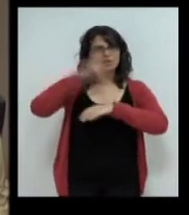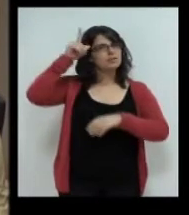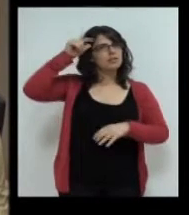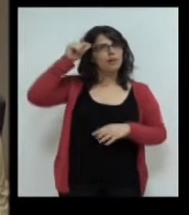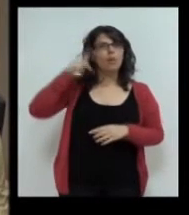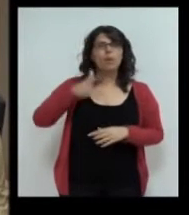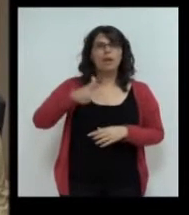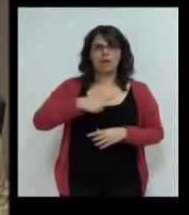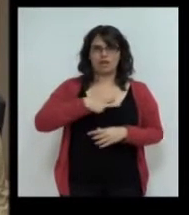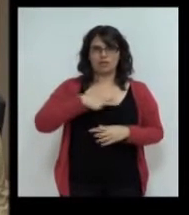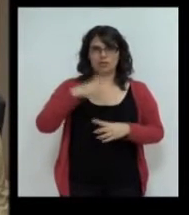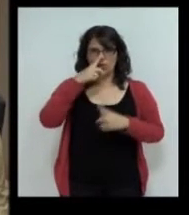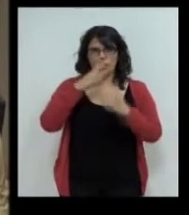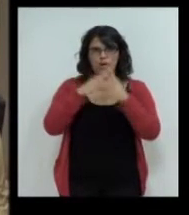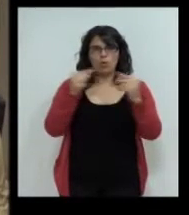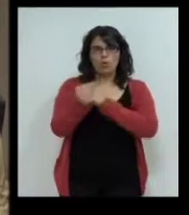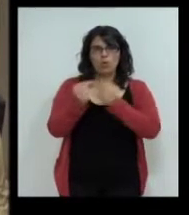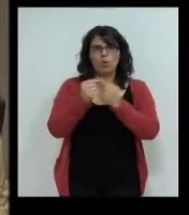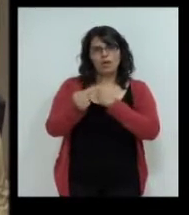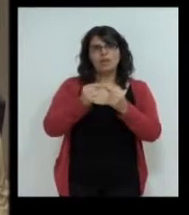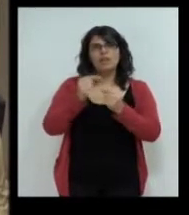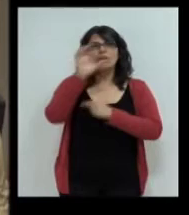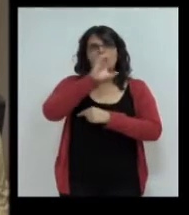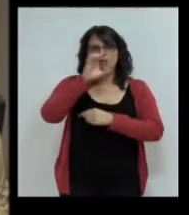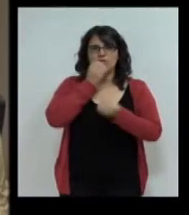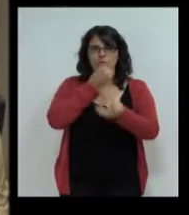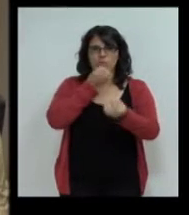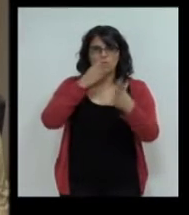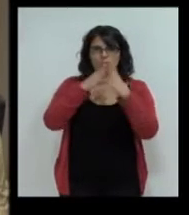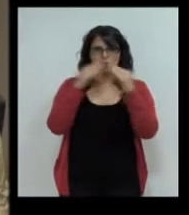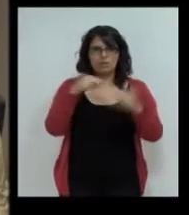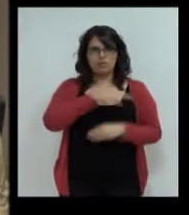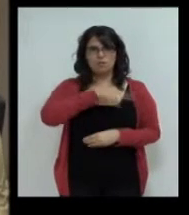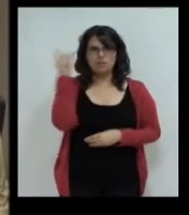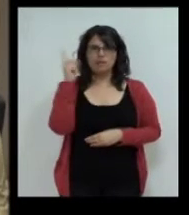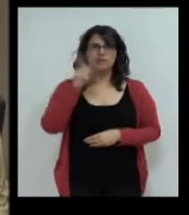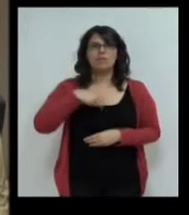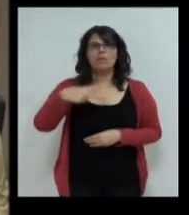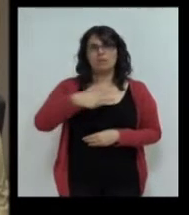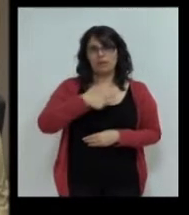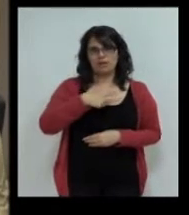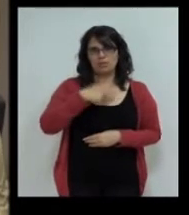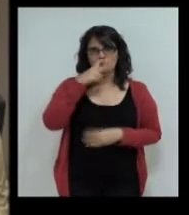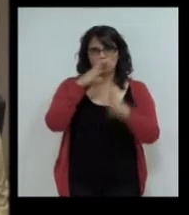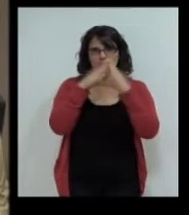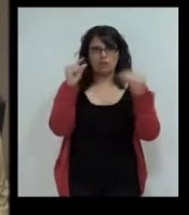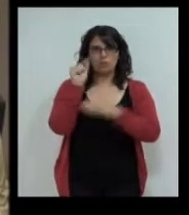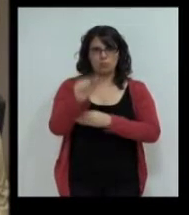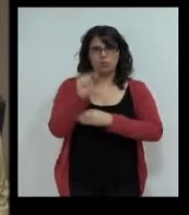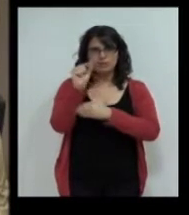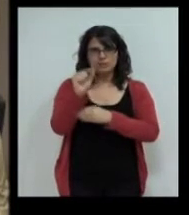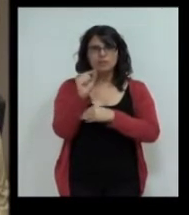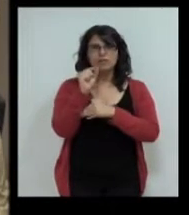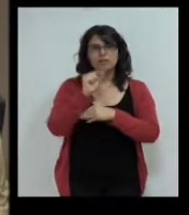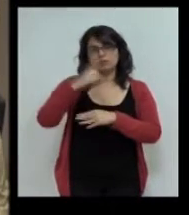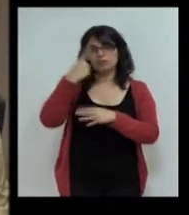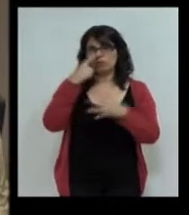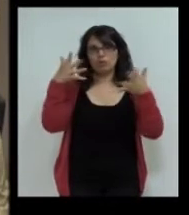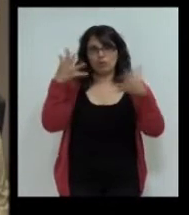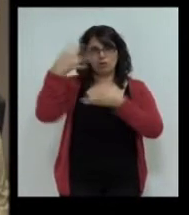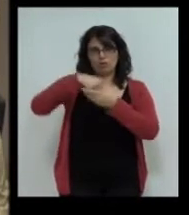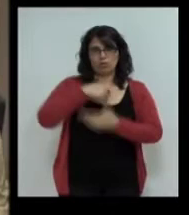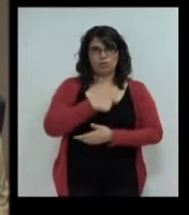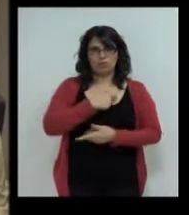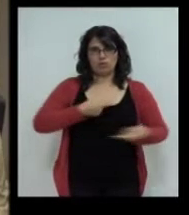UNED, también doctor en Ciencias de la Información por la Universidad Complutense de Madrid, licenciado en Derecho por la Universidad Complutense, y sobre todo pues consejero, ¿no?, de la Comisión del